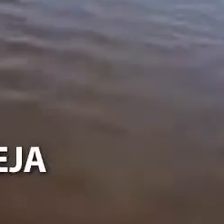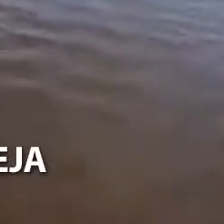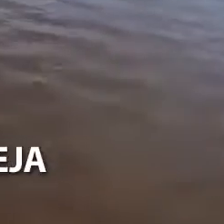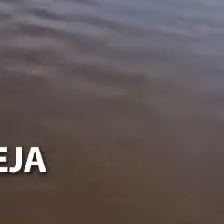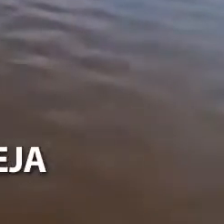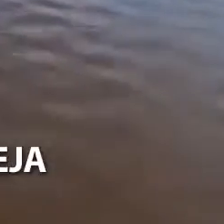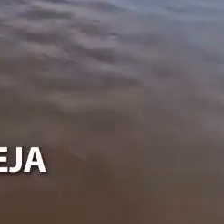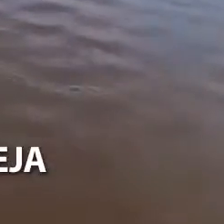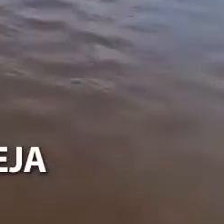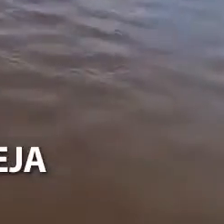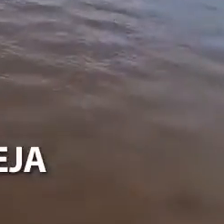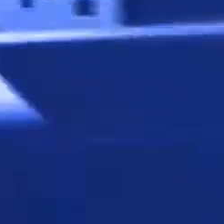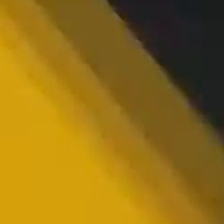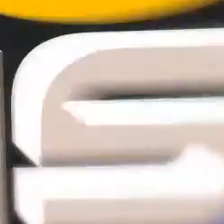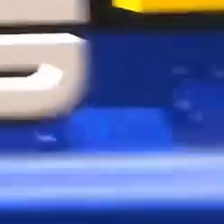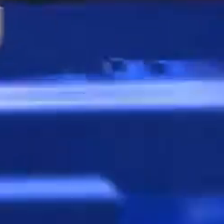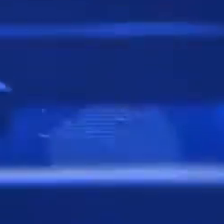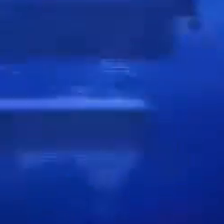Medio.